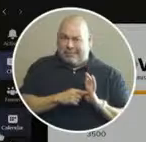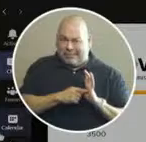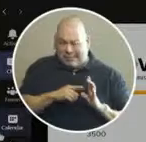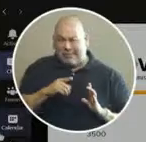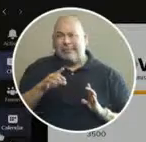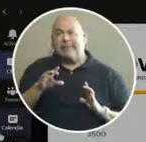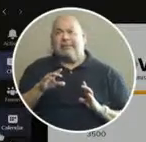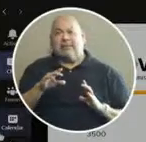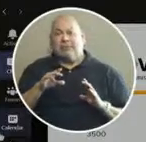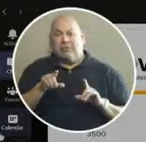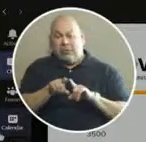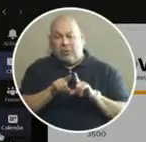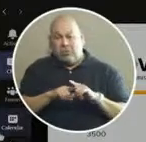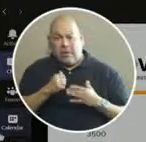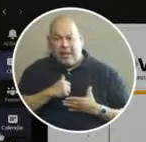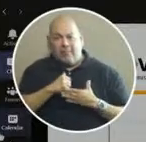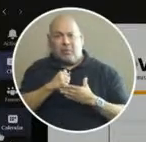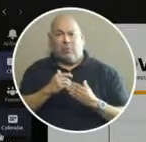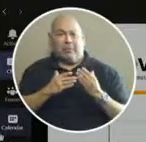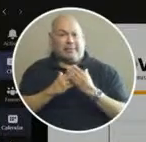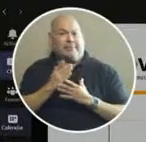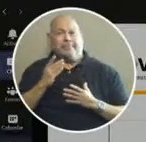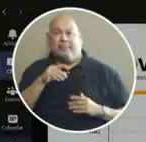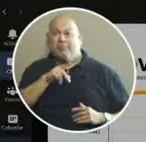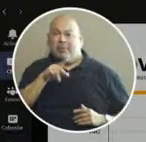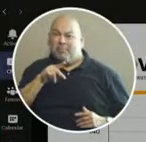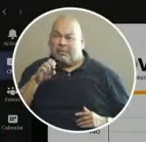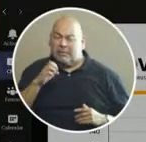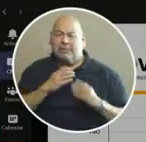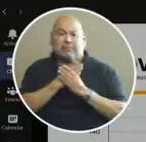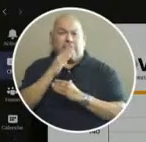equipos de protección personal.